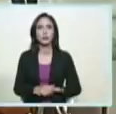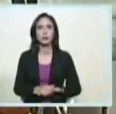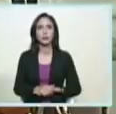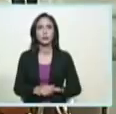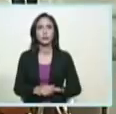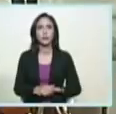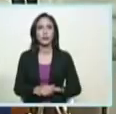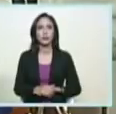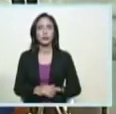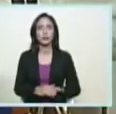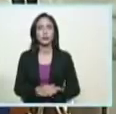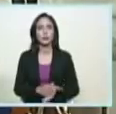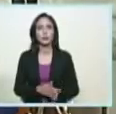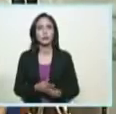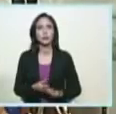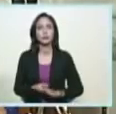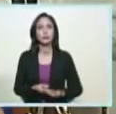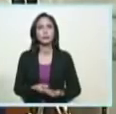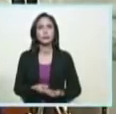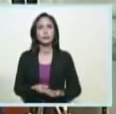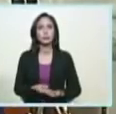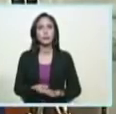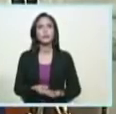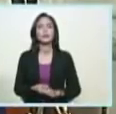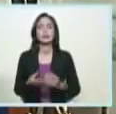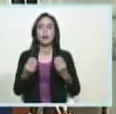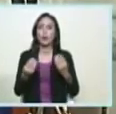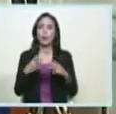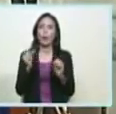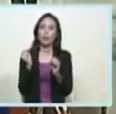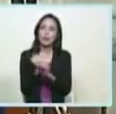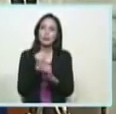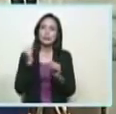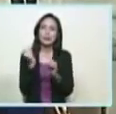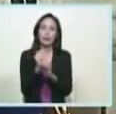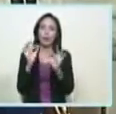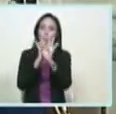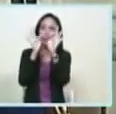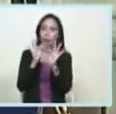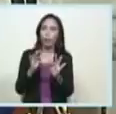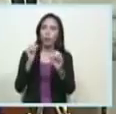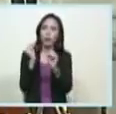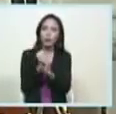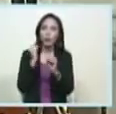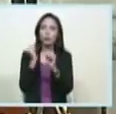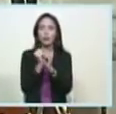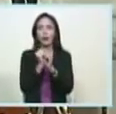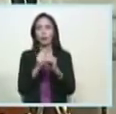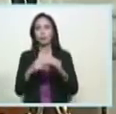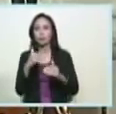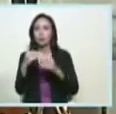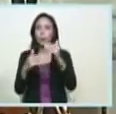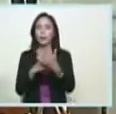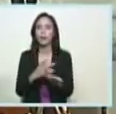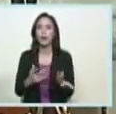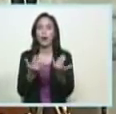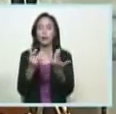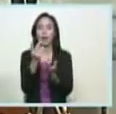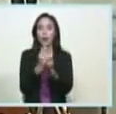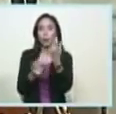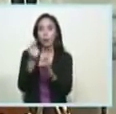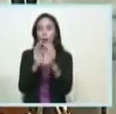igualmente producto del trabajo multidimensional del programa de recuperación